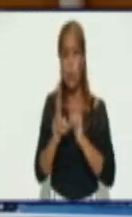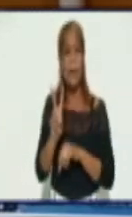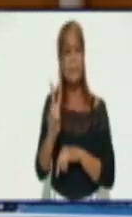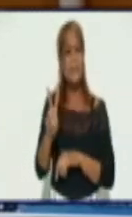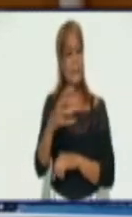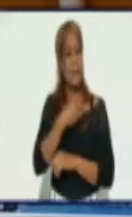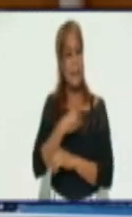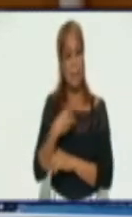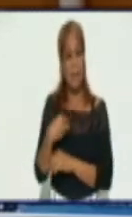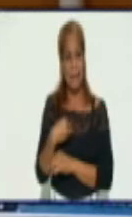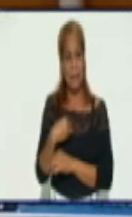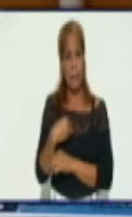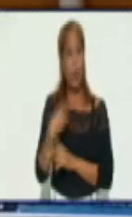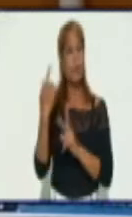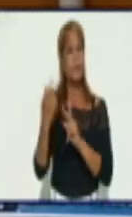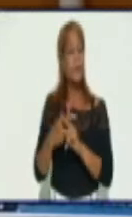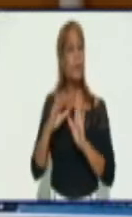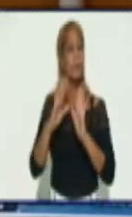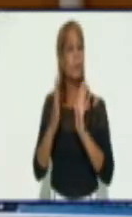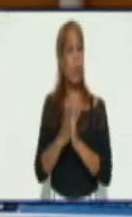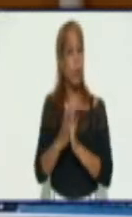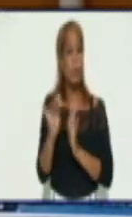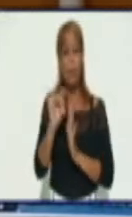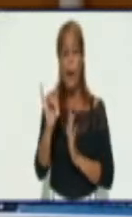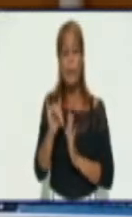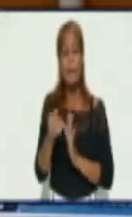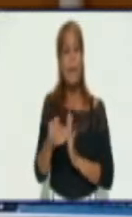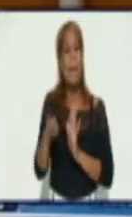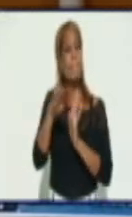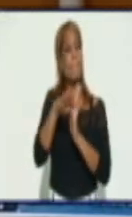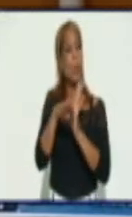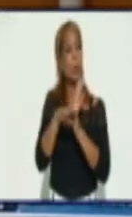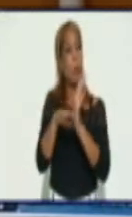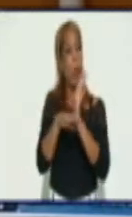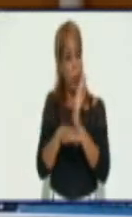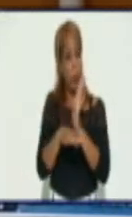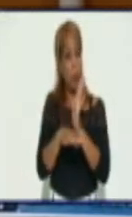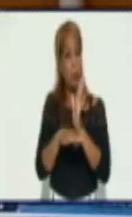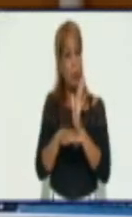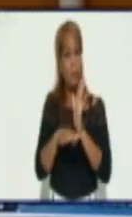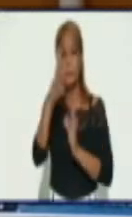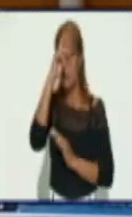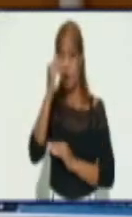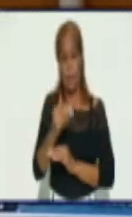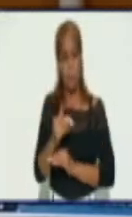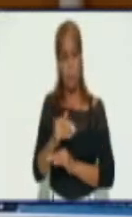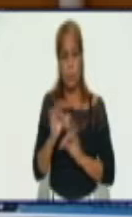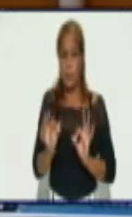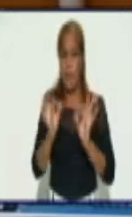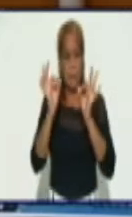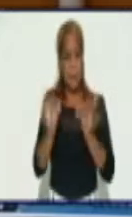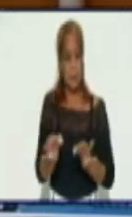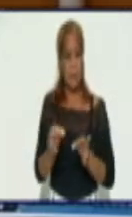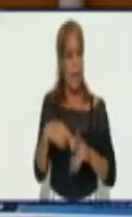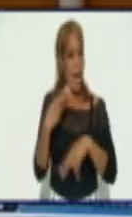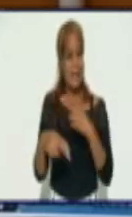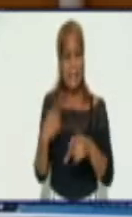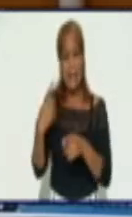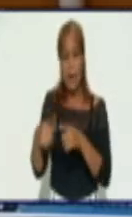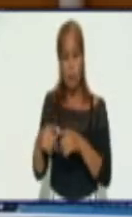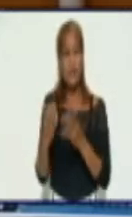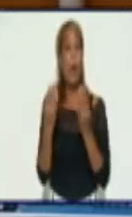y todo lo que lleva desde un protocolo de salud y el presidente lo decía actuar con responsabilidad tal ingresado domicilio significa estar